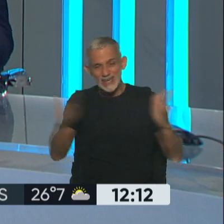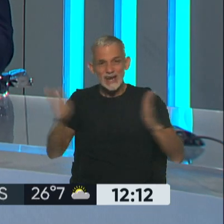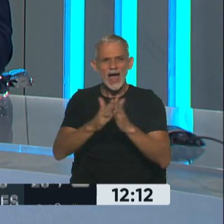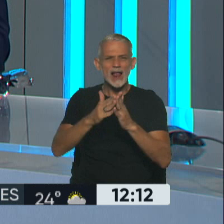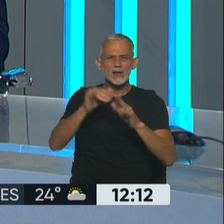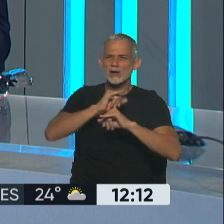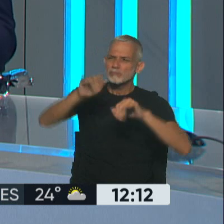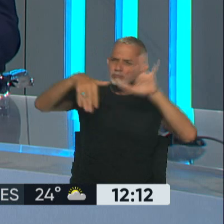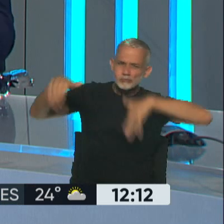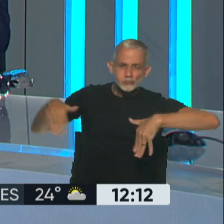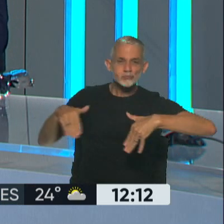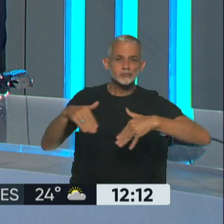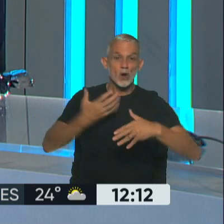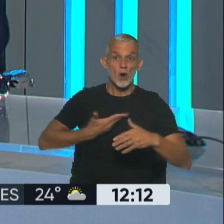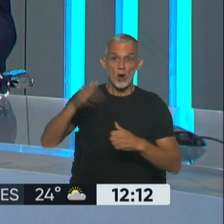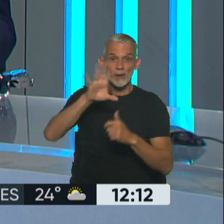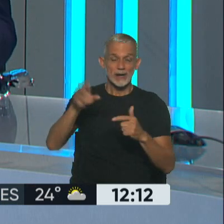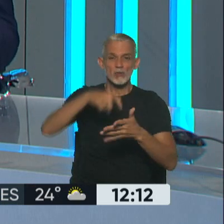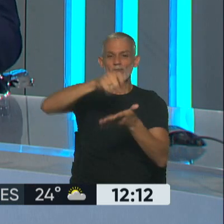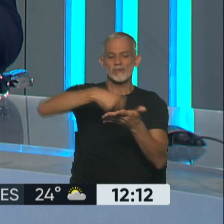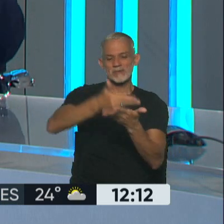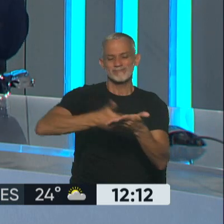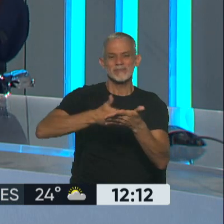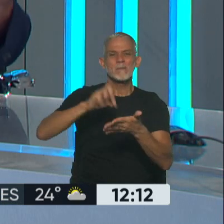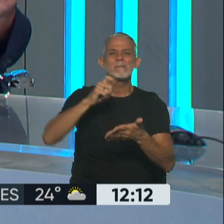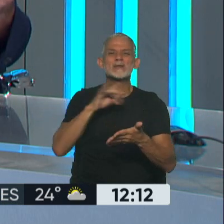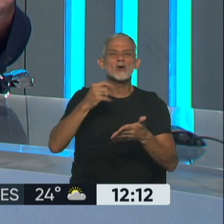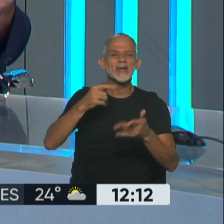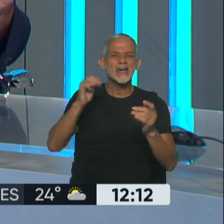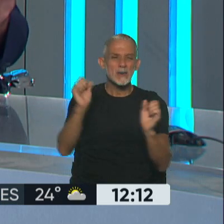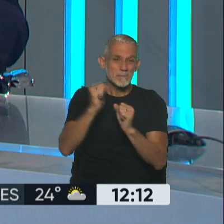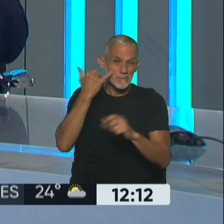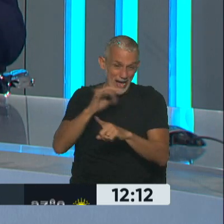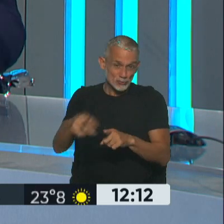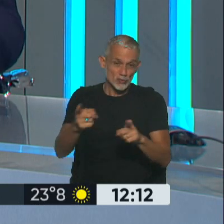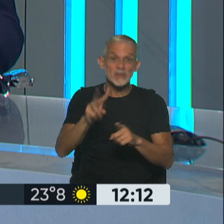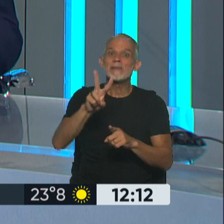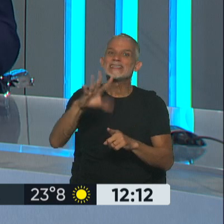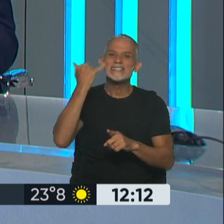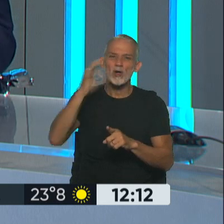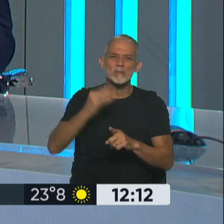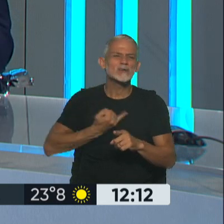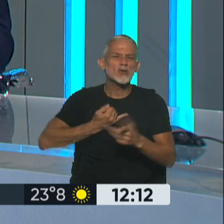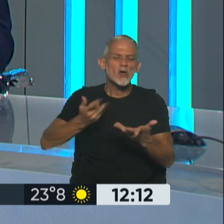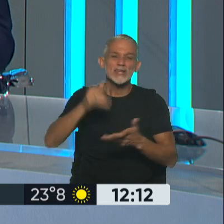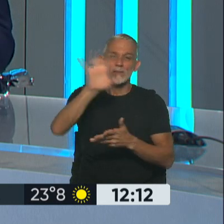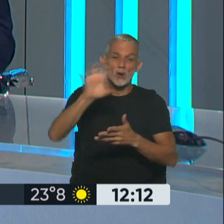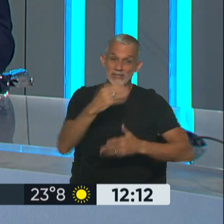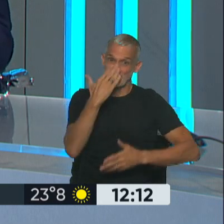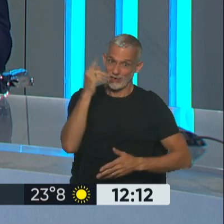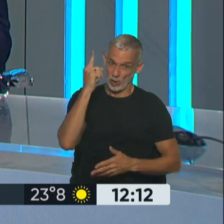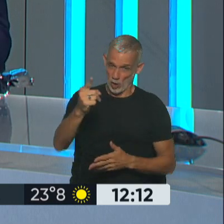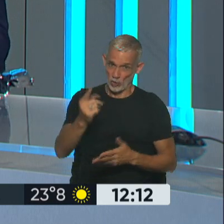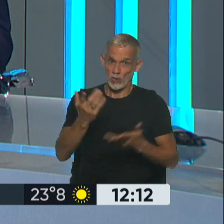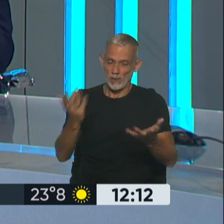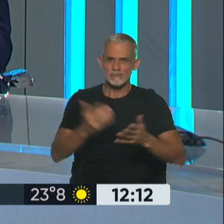convocando a los gobernadores a firmar el denominado Pacto de Mayo para el próximo 25 de mayo en la provincia de Córdoba.